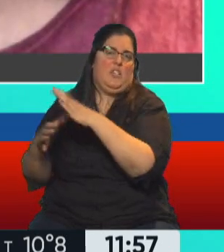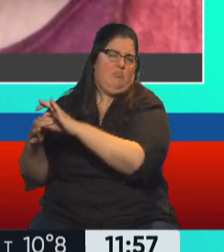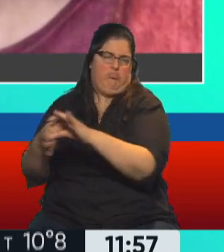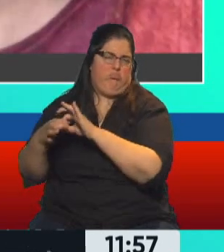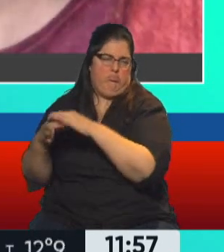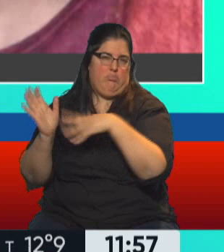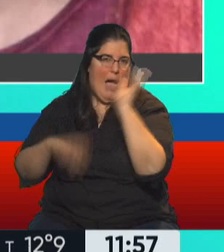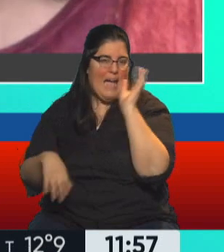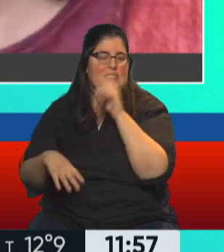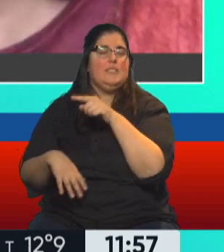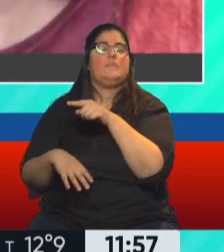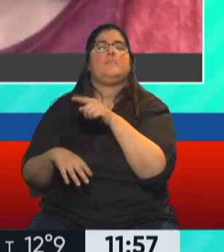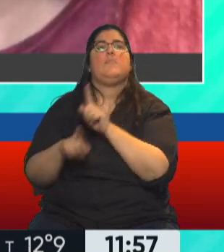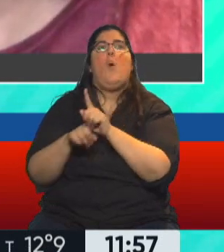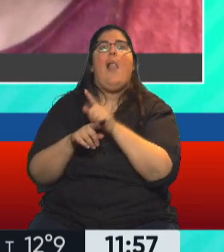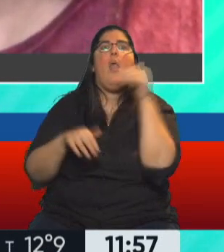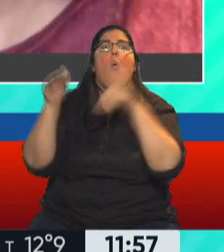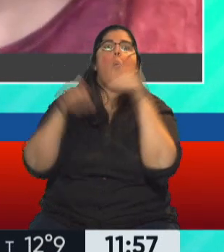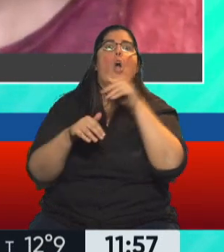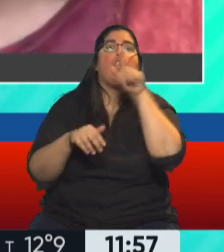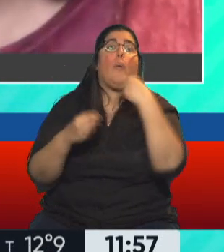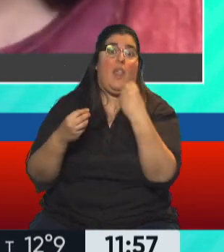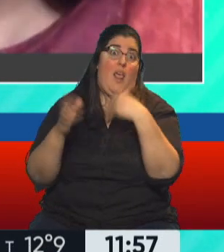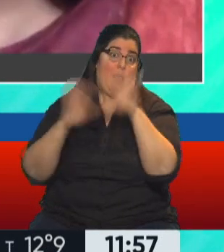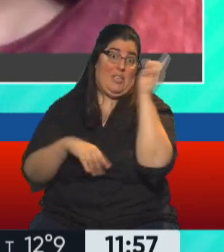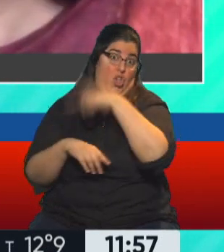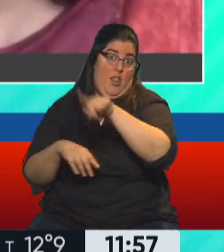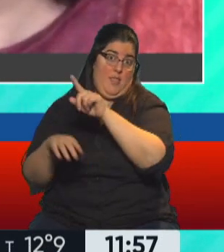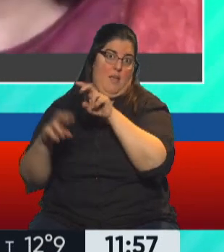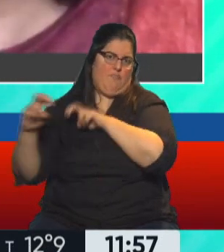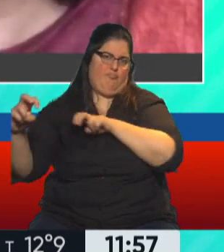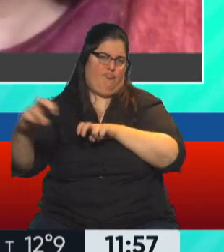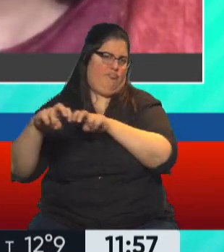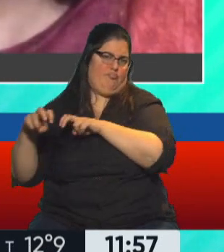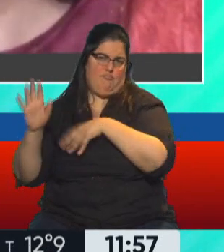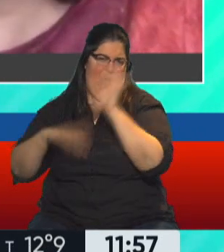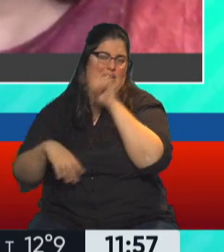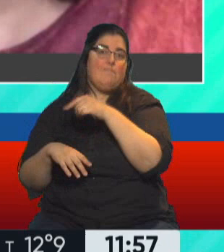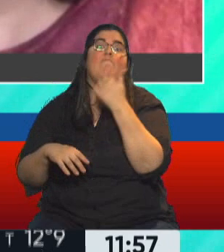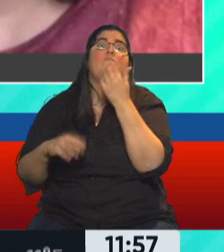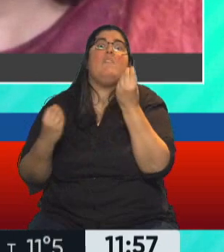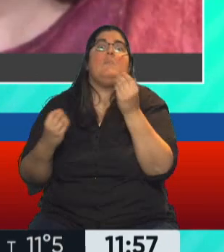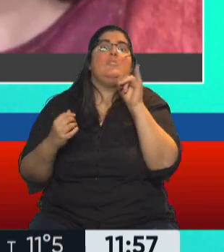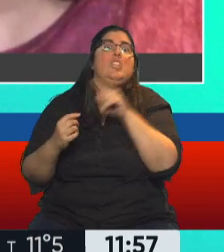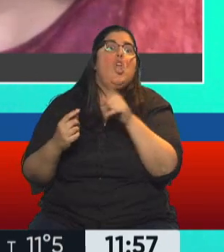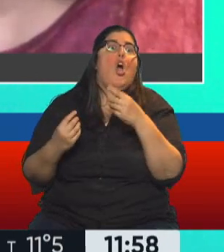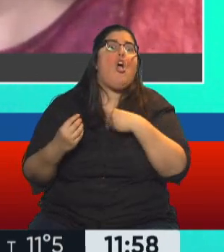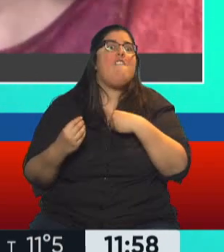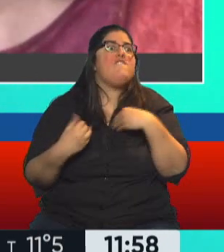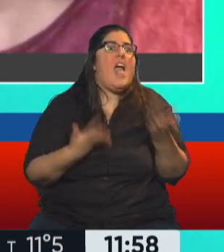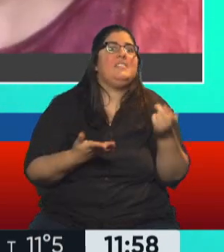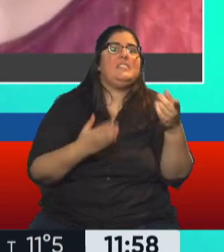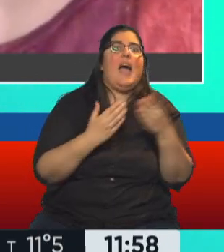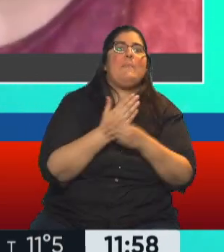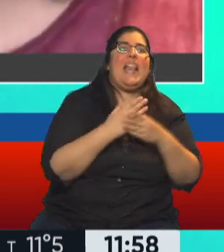tienen, en términos de votos, tienen la mayoría. Ahora, no sabemos cómo van a reaccionar con el gabinete, no sabemos si le va a dar confianza o no, porque ellos mismos están midiendo